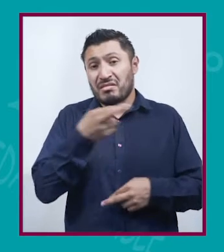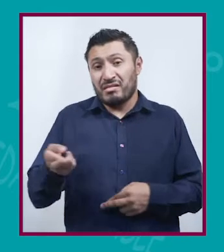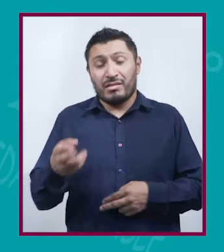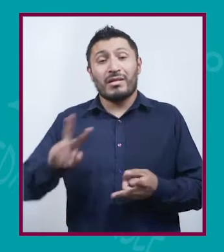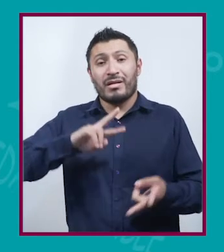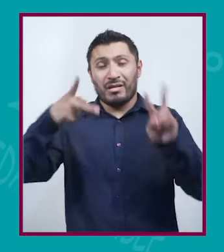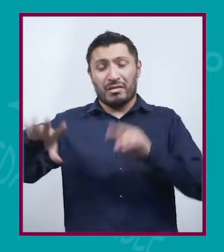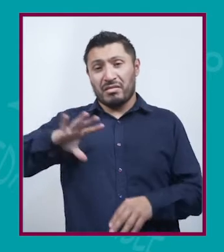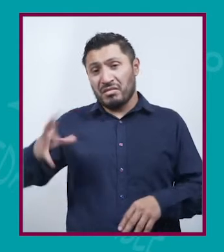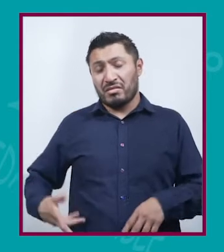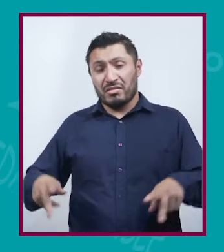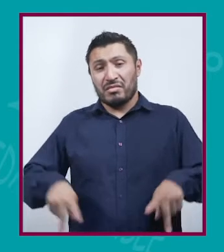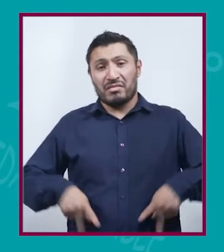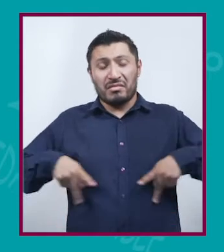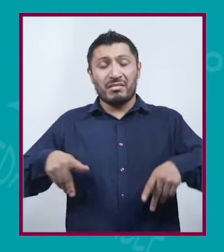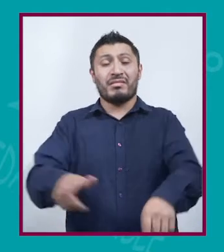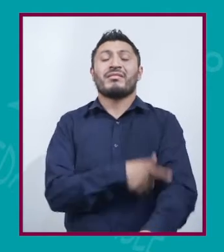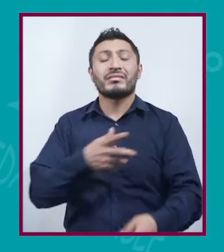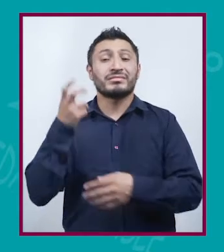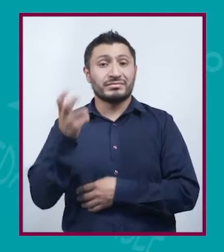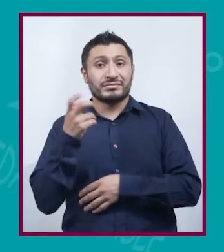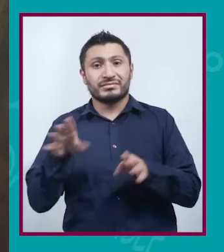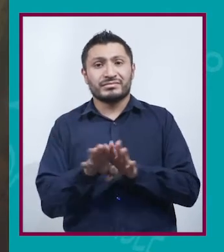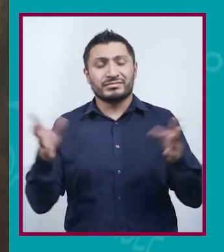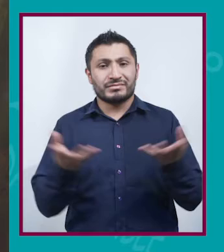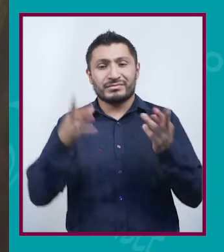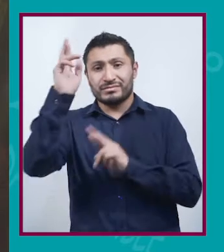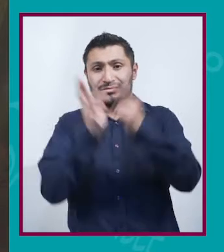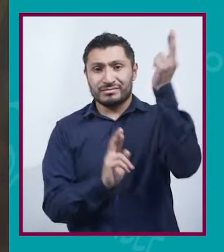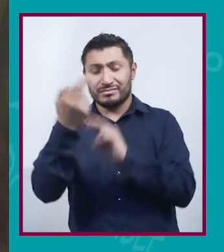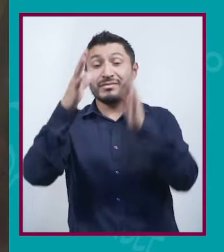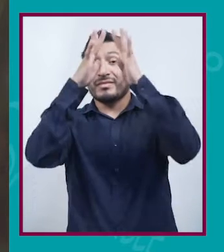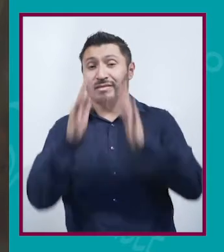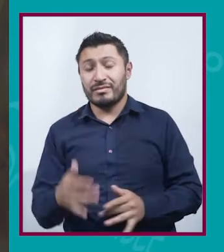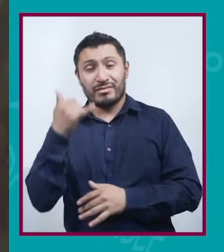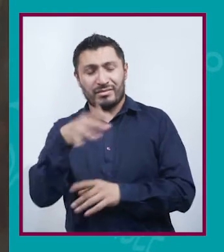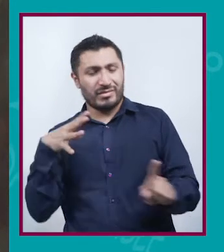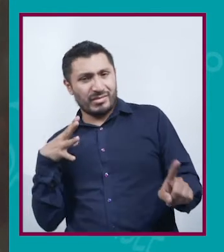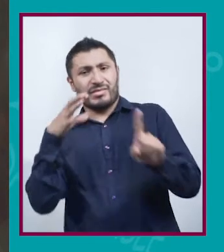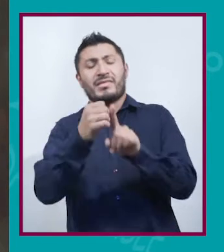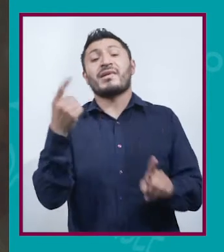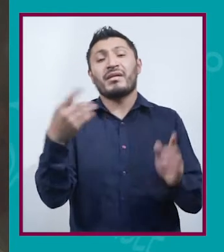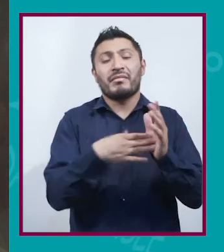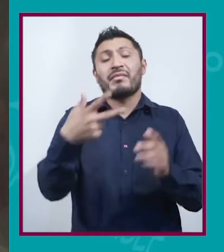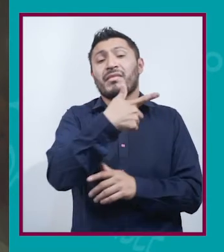vestir sus tradicionales pantalones largos. Fueron quienes hicieron la Revolución Francesa y consiguieron